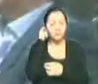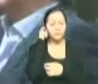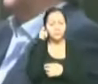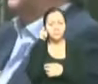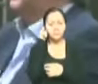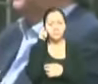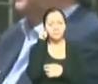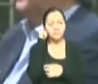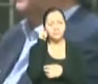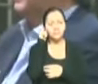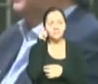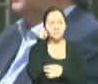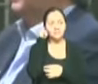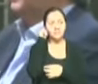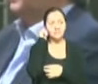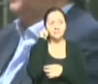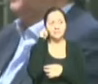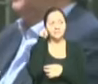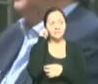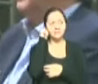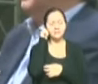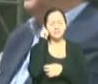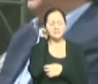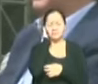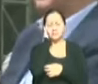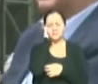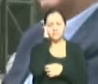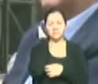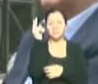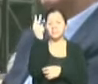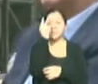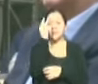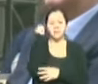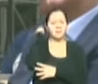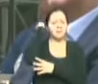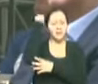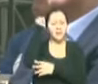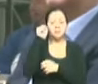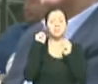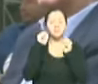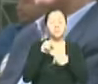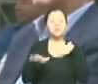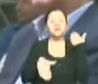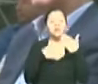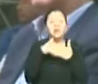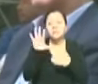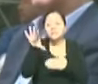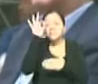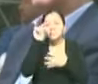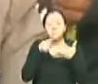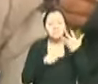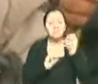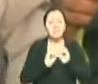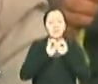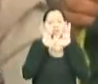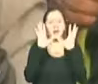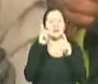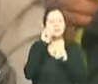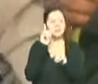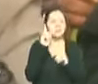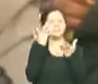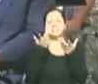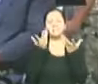derechos, en donde nos dimos cuenta que éramos capaces, en donde nos dimos cuenta que éramos